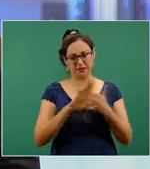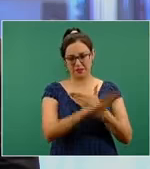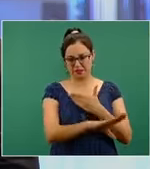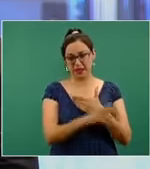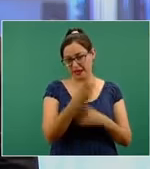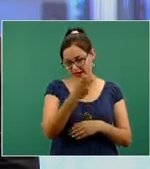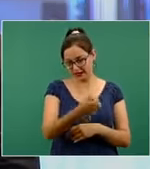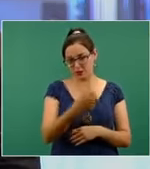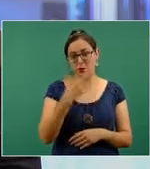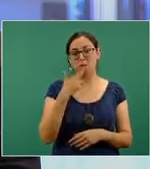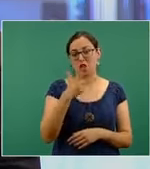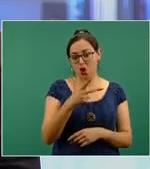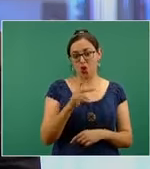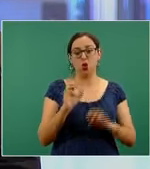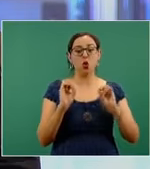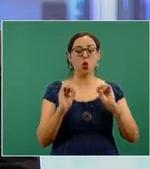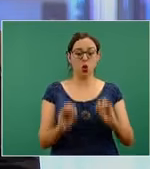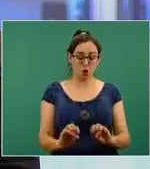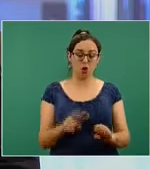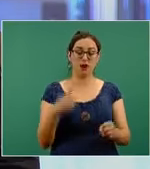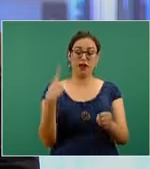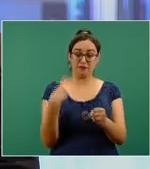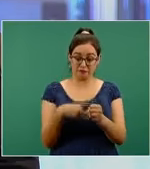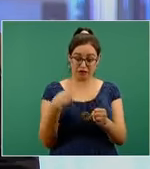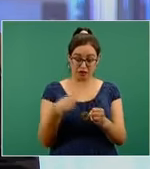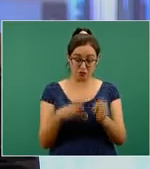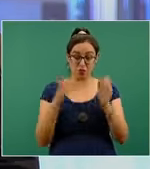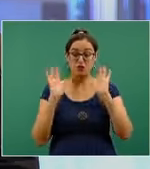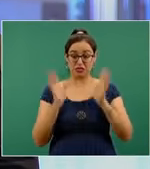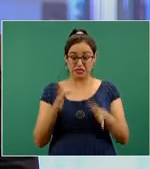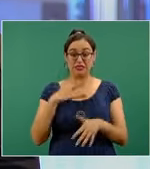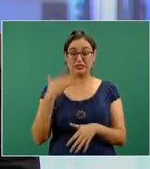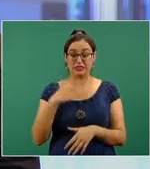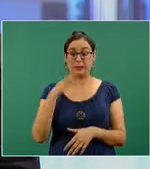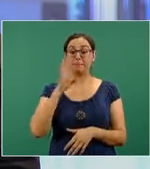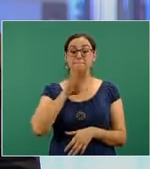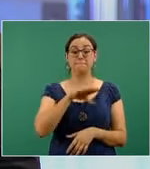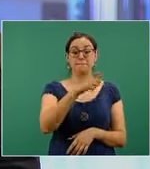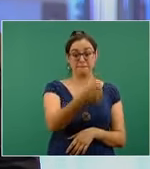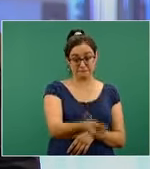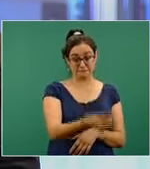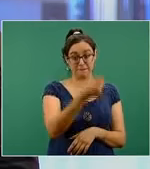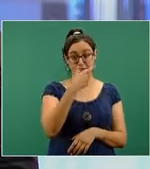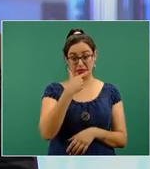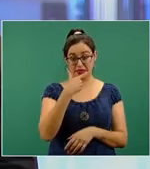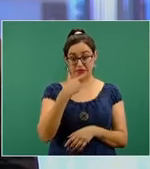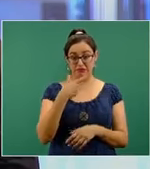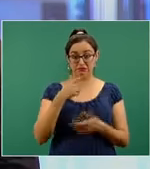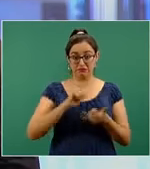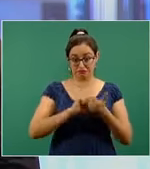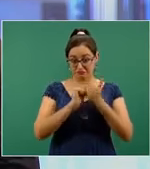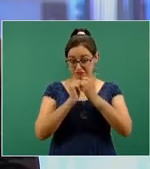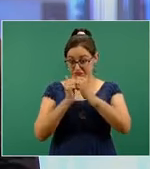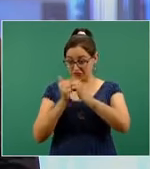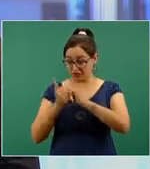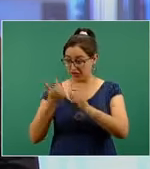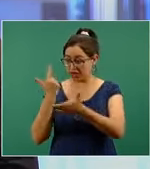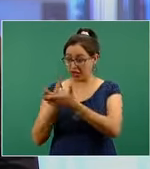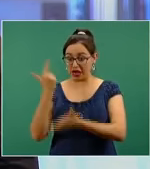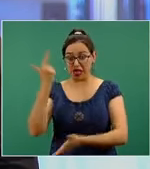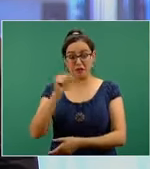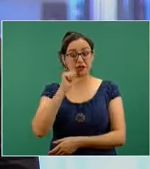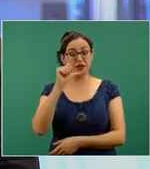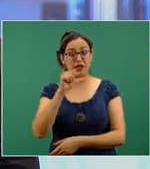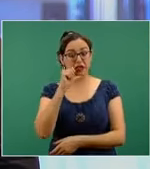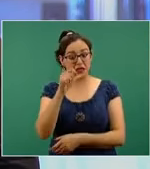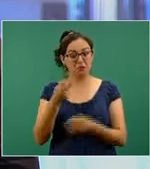lo mejor, o tanto que una persona que ya enfermó al tomar un medicamento no desarrollar enfermedad grave, o